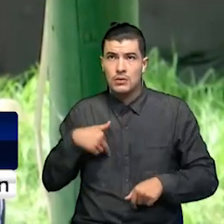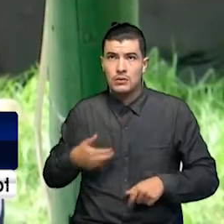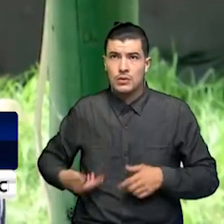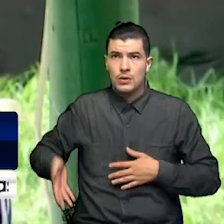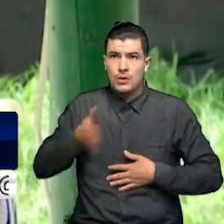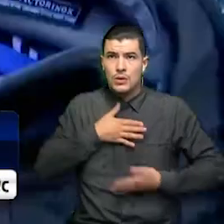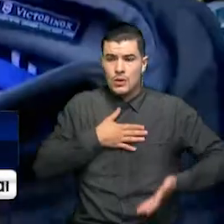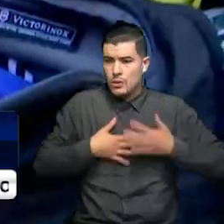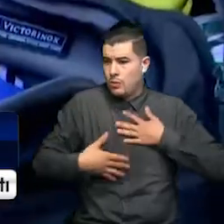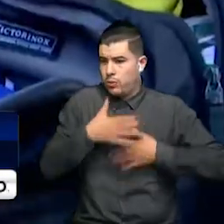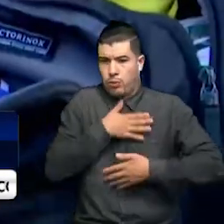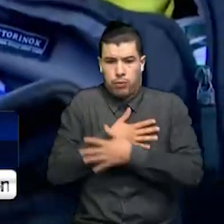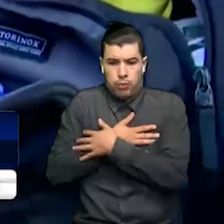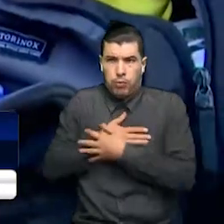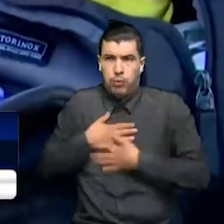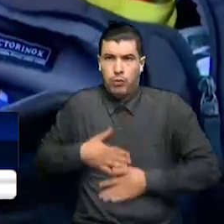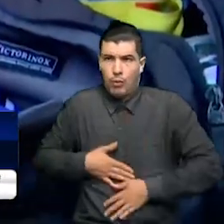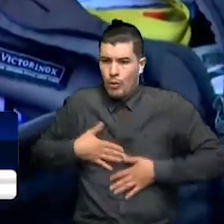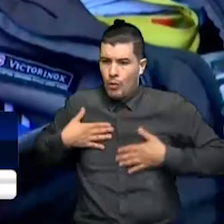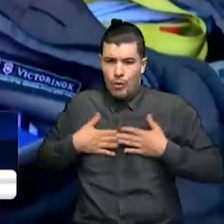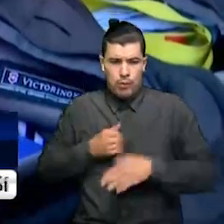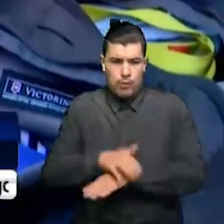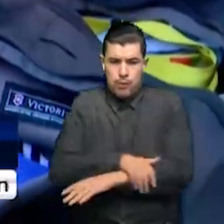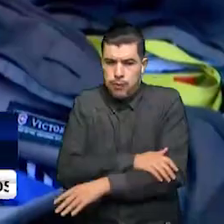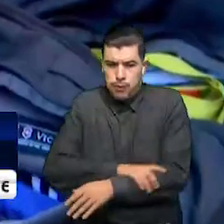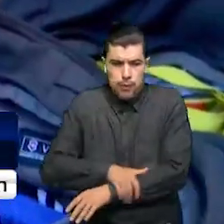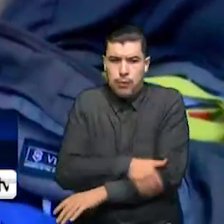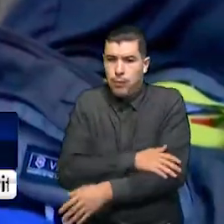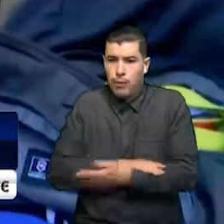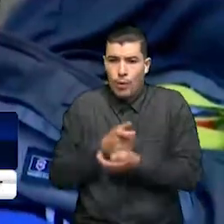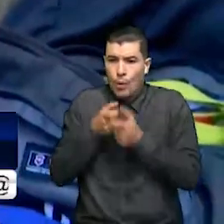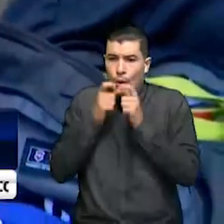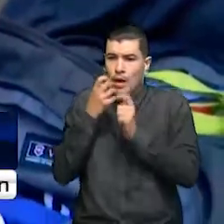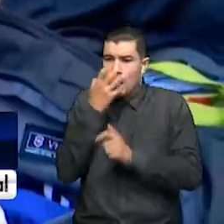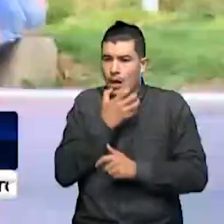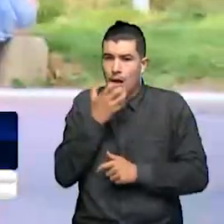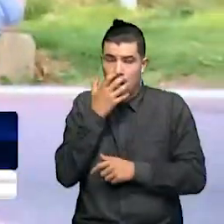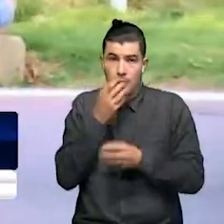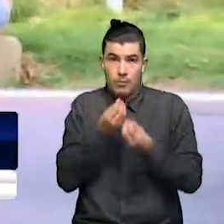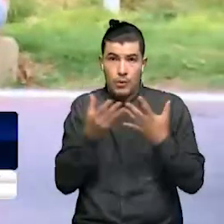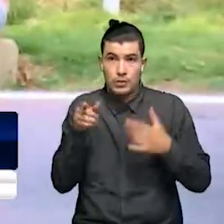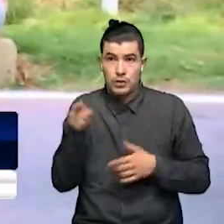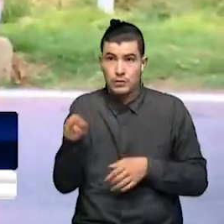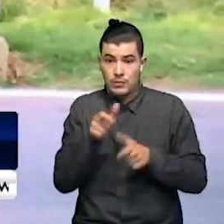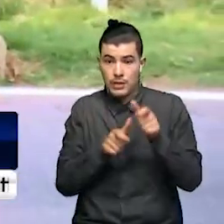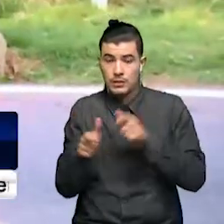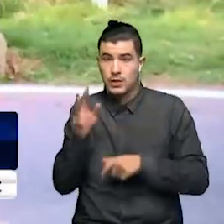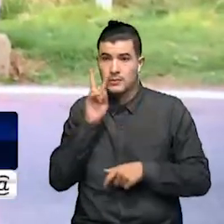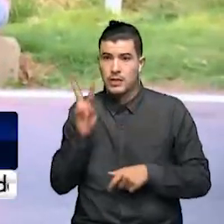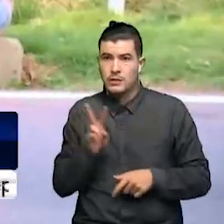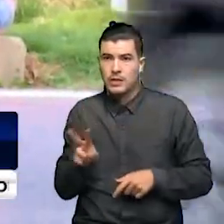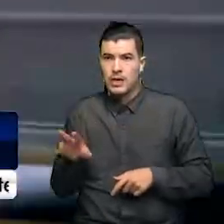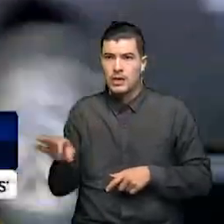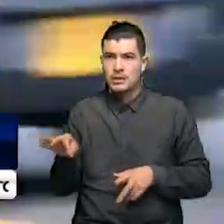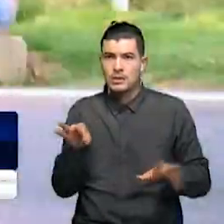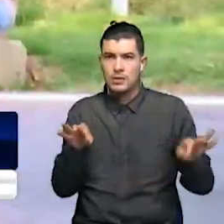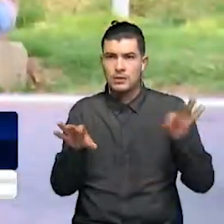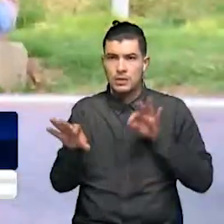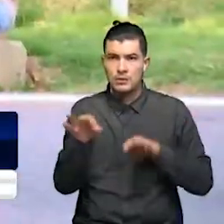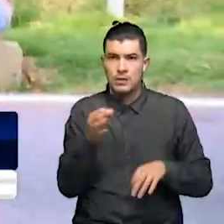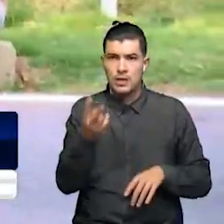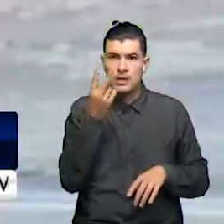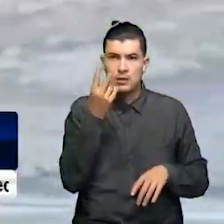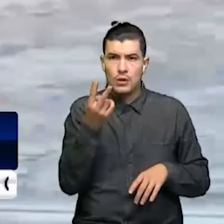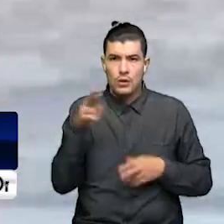frazadas gruesas, frotarlo, darle bebida caliente. La mayoría de estos venezolanos están escogiendo dos rutas cuando